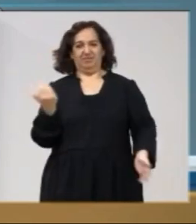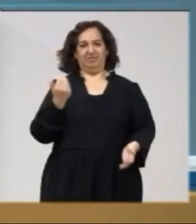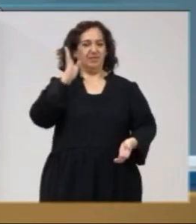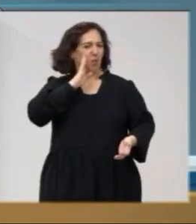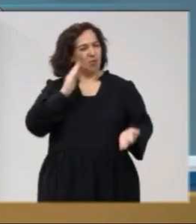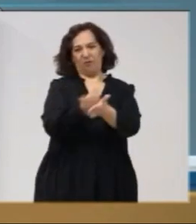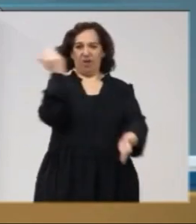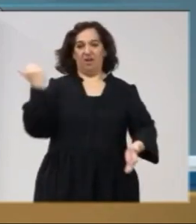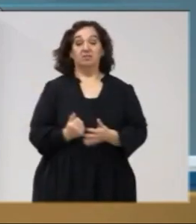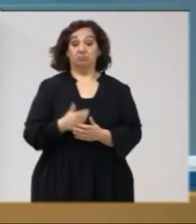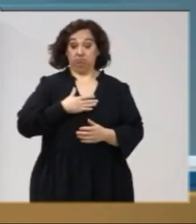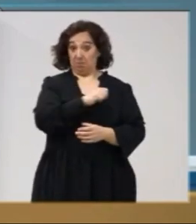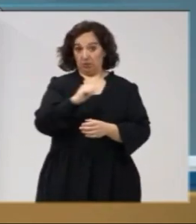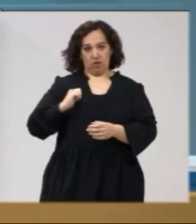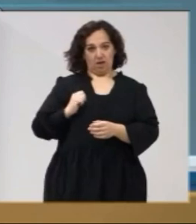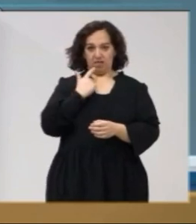he dicho que